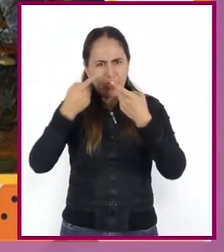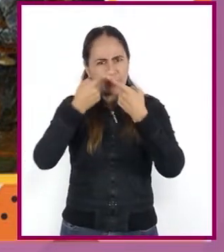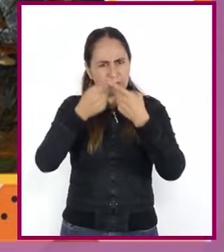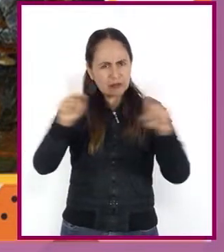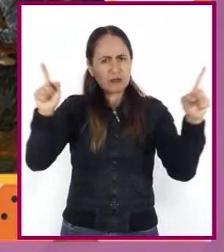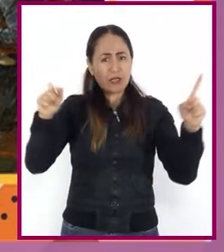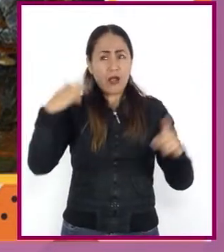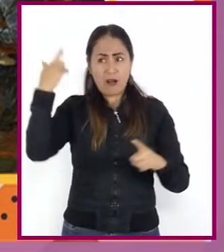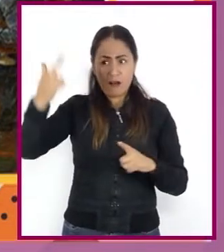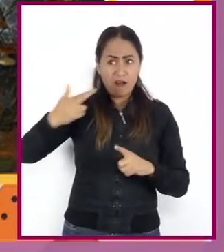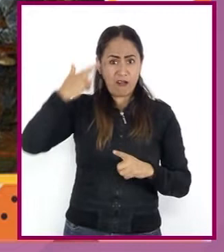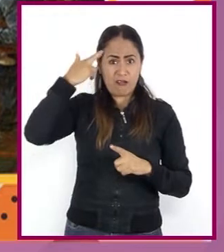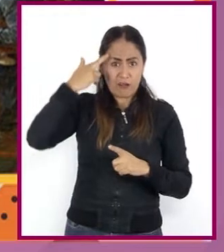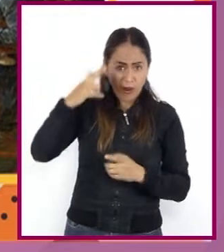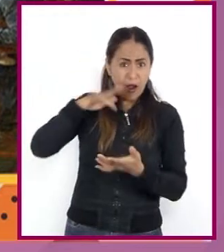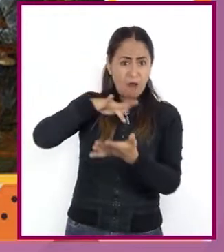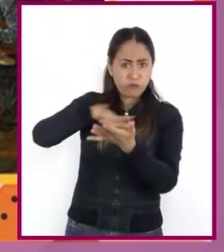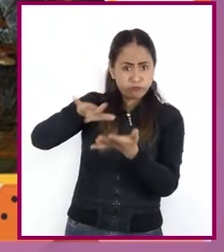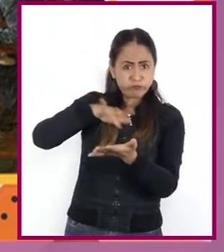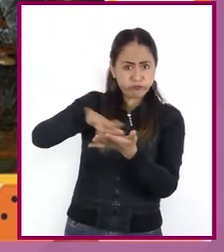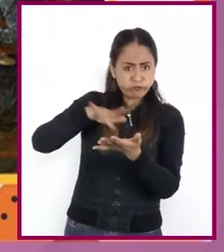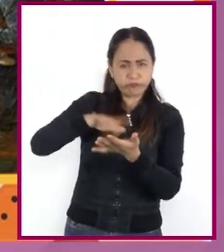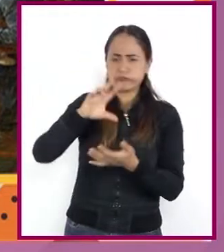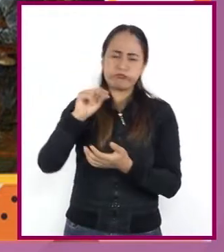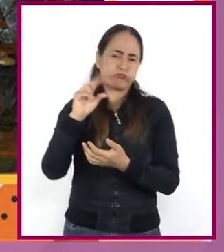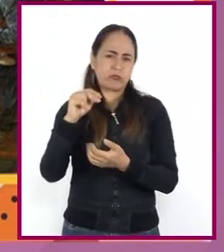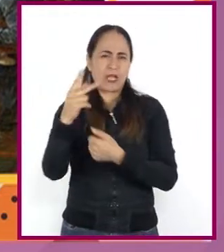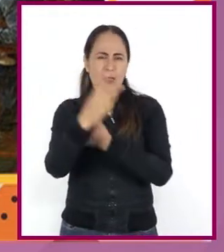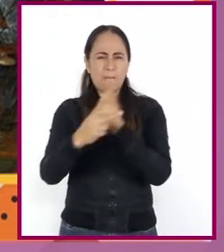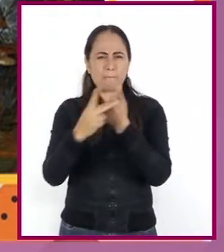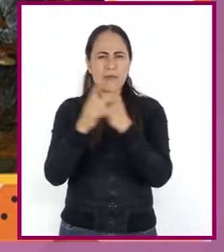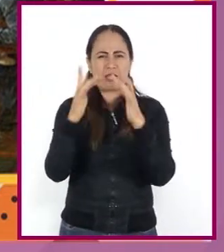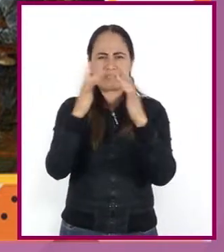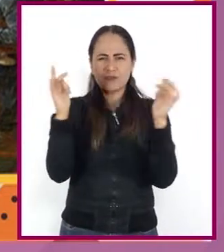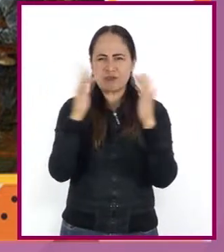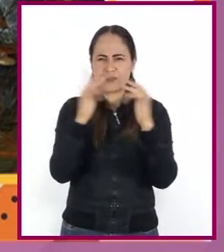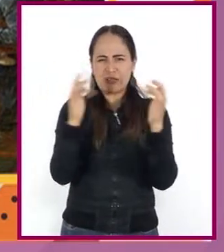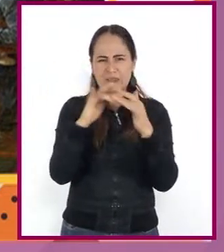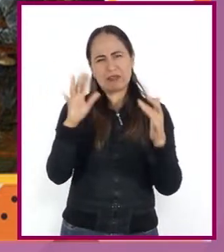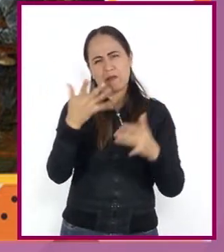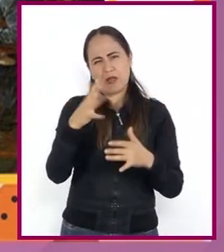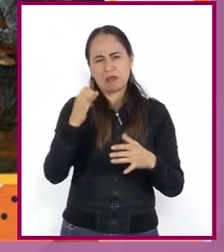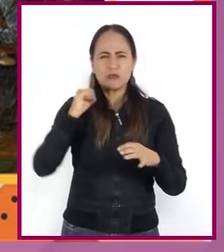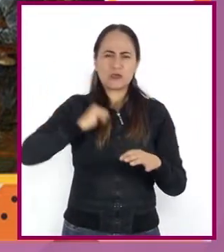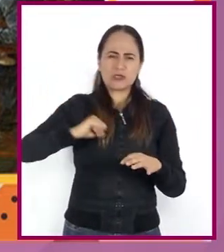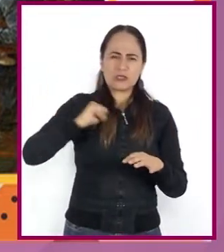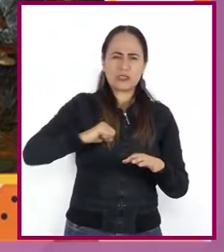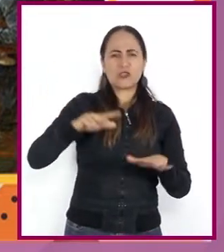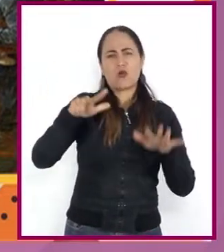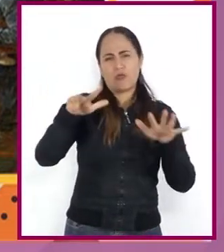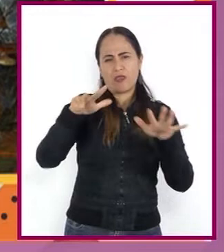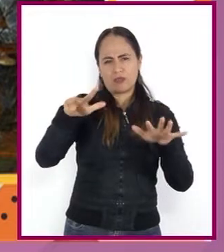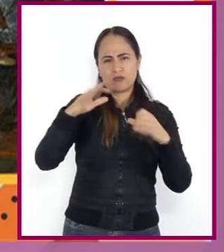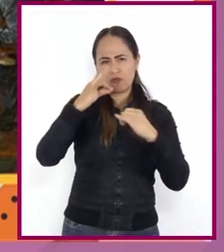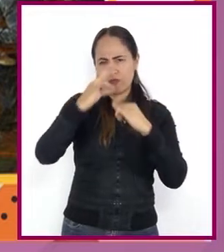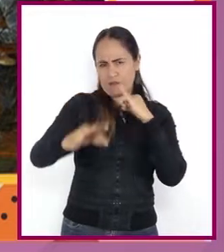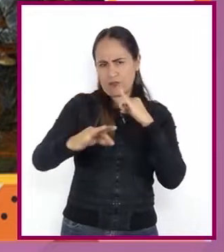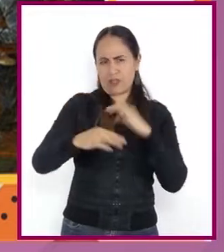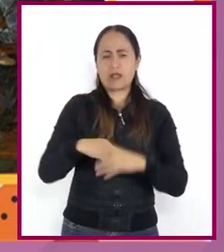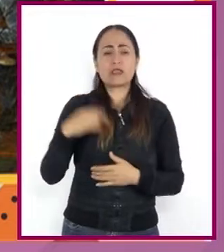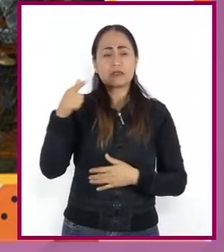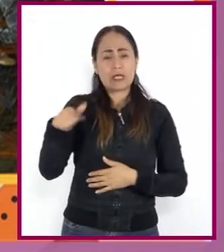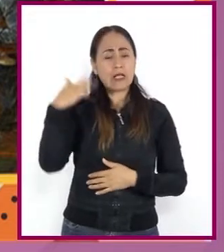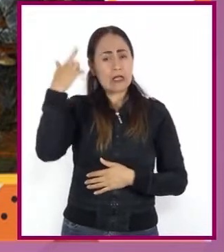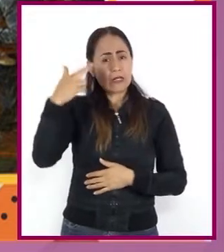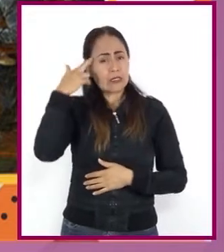régimen monárquico que se vivía en Francia a finales del siglo XVIII, bajo el reinado de